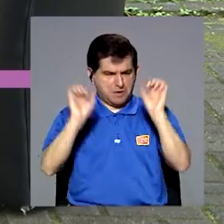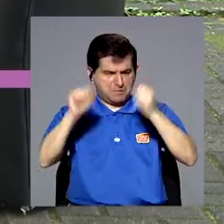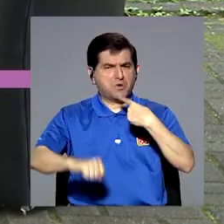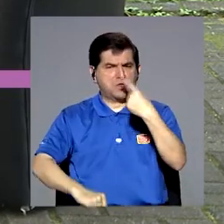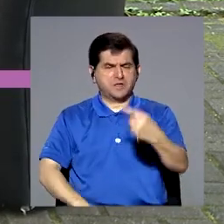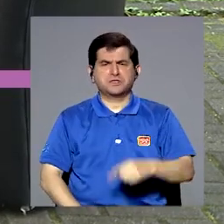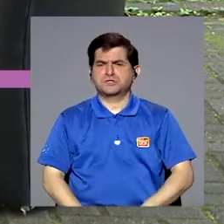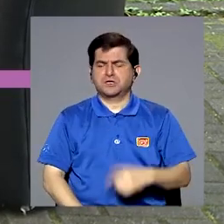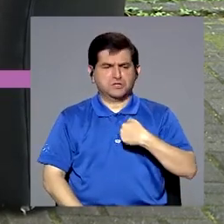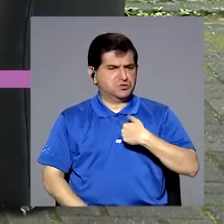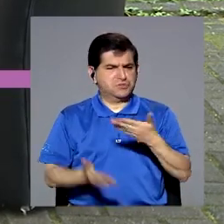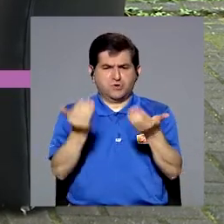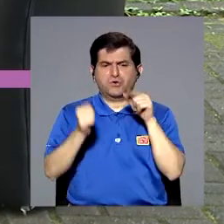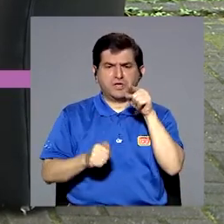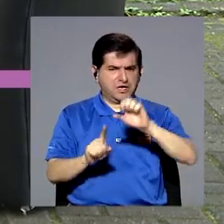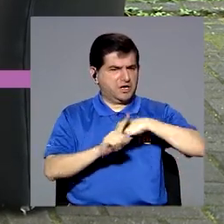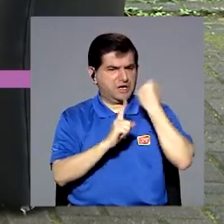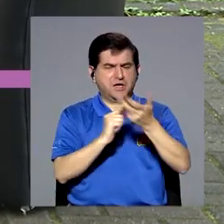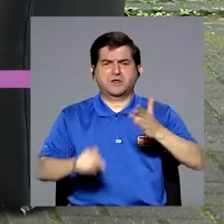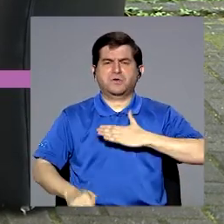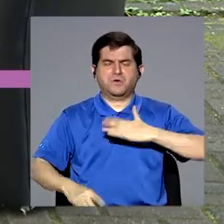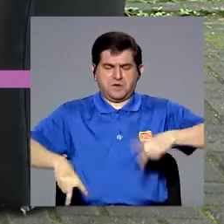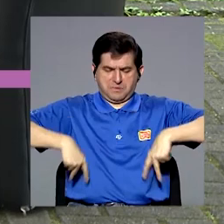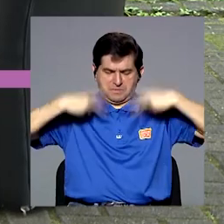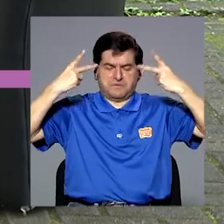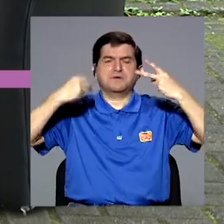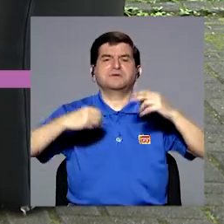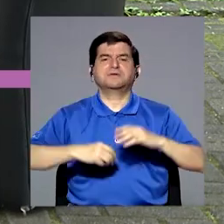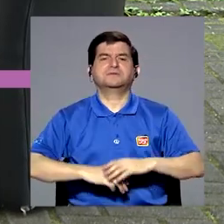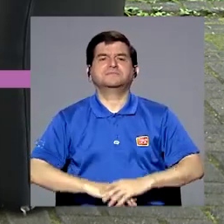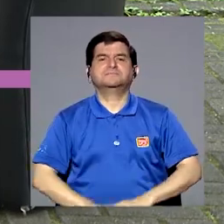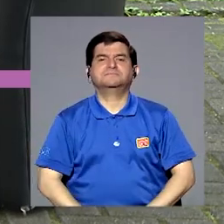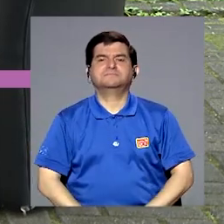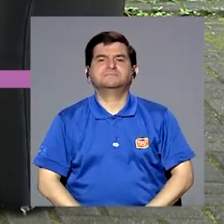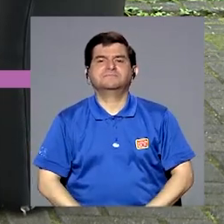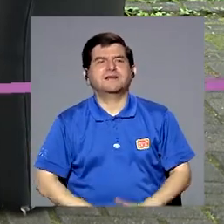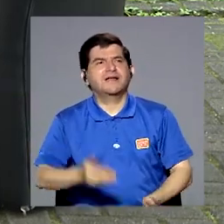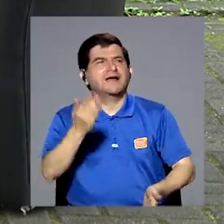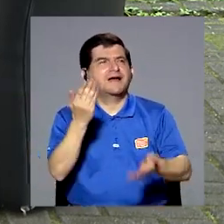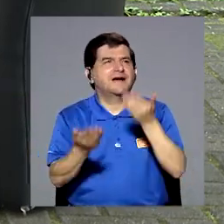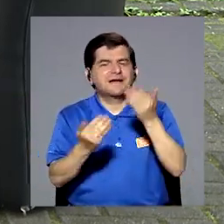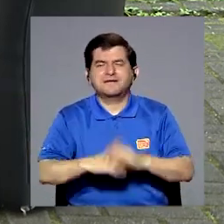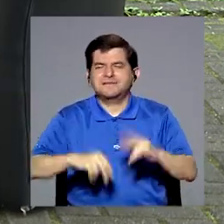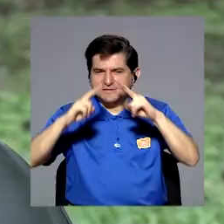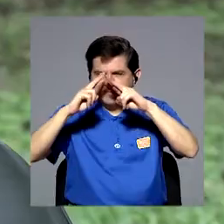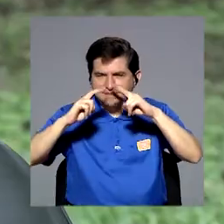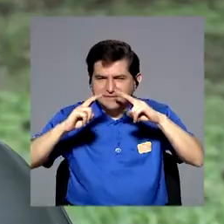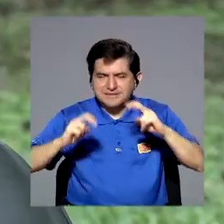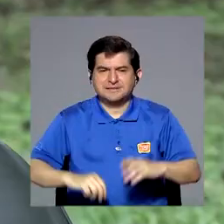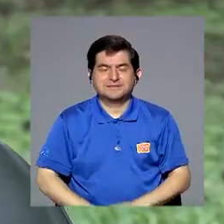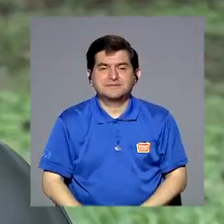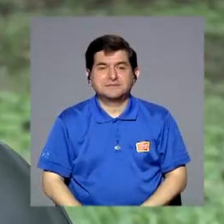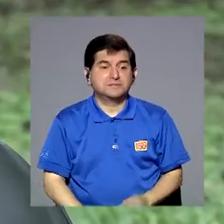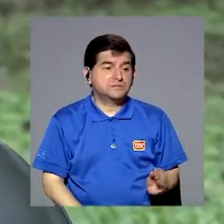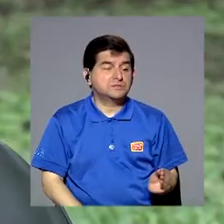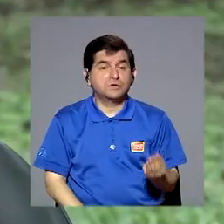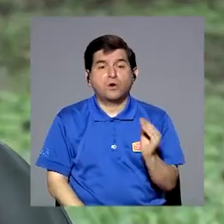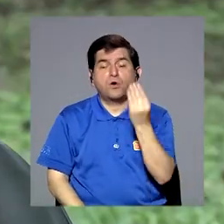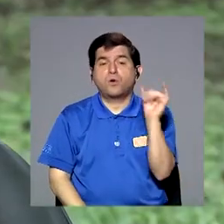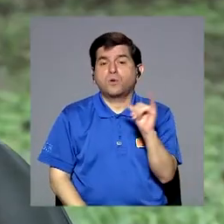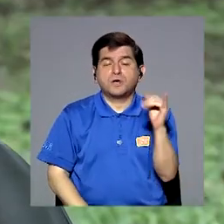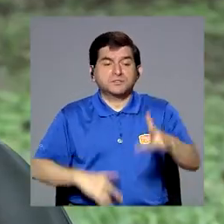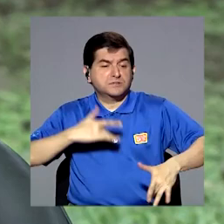quiero eso para mi vida. Ok. Con respecto, digamos, igual a esto, nada más como para repasar, también los chicos se pueden sentir